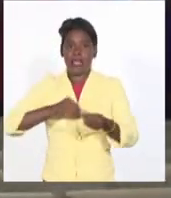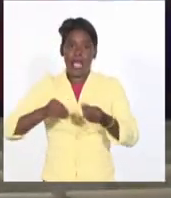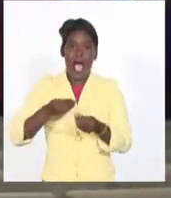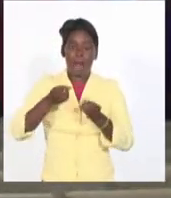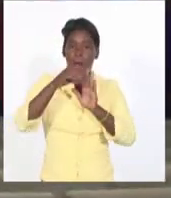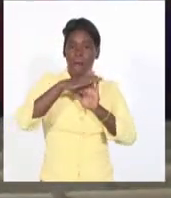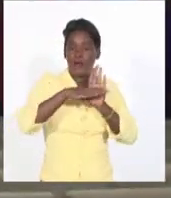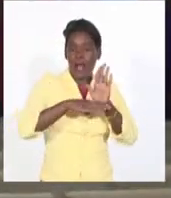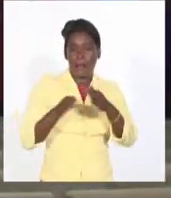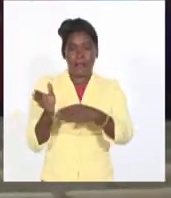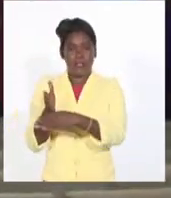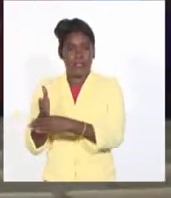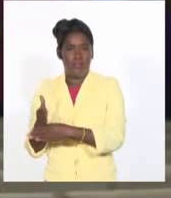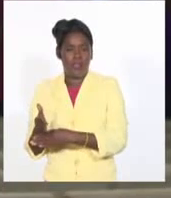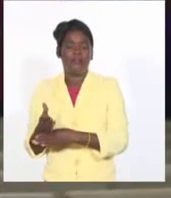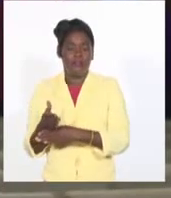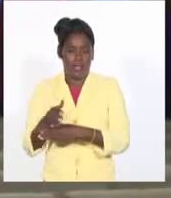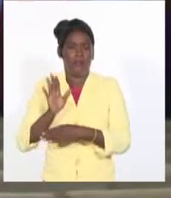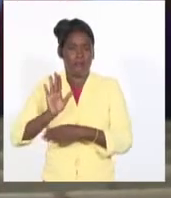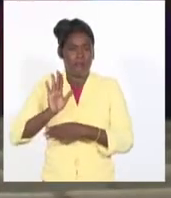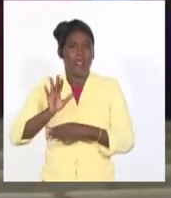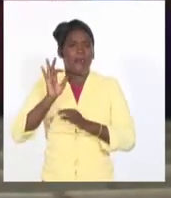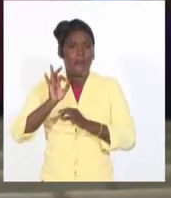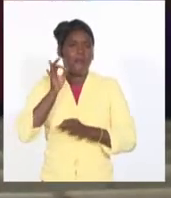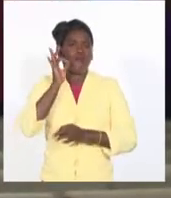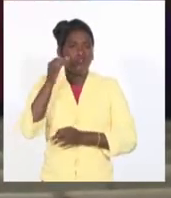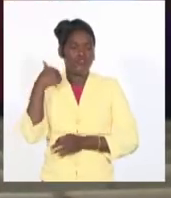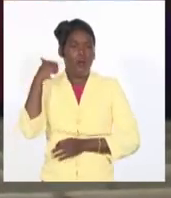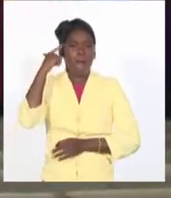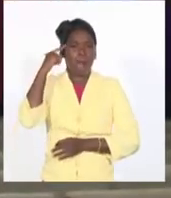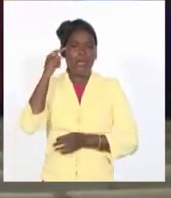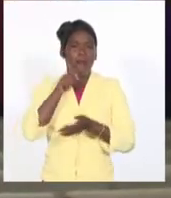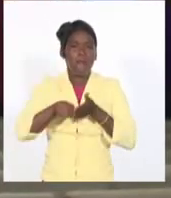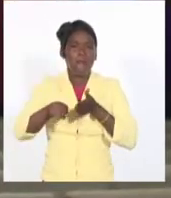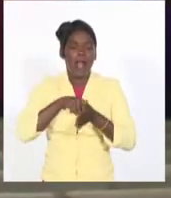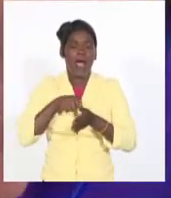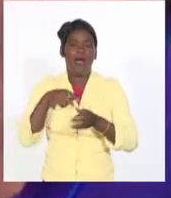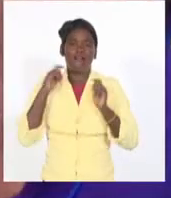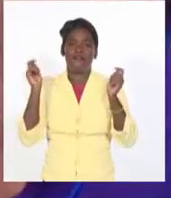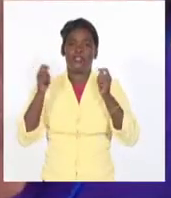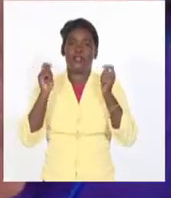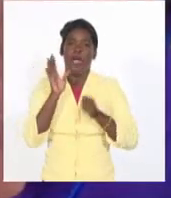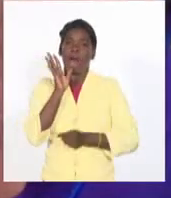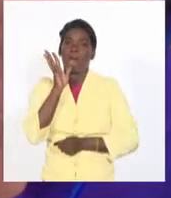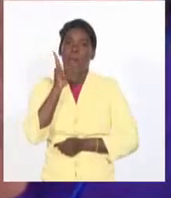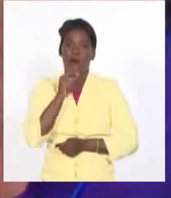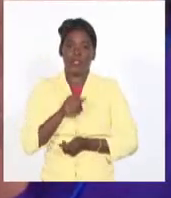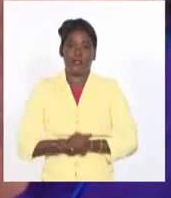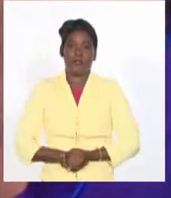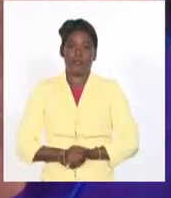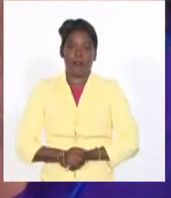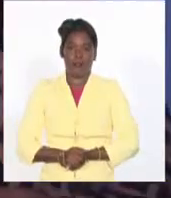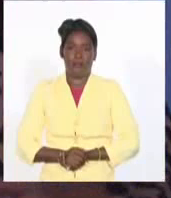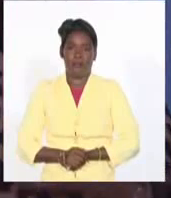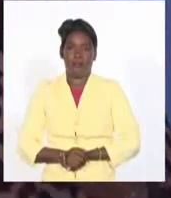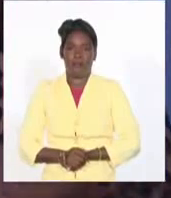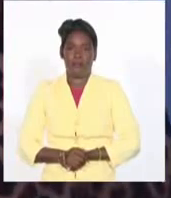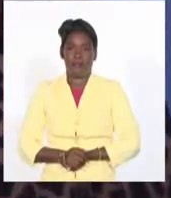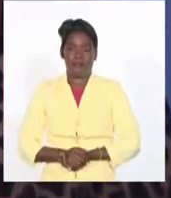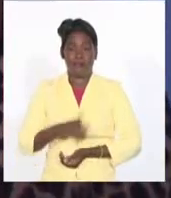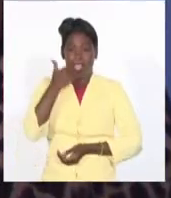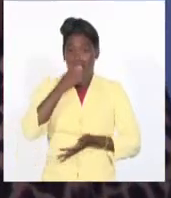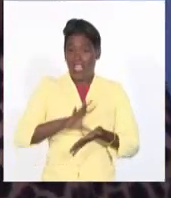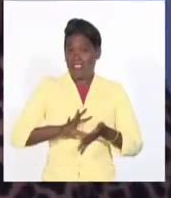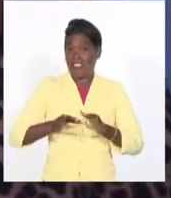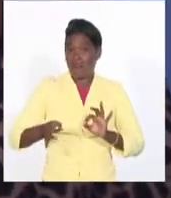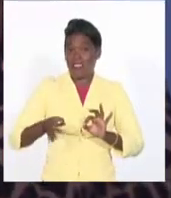hace habitual, sino también que se convierta en un festival multimedia. Con el anuncio de Artemisa como próxima sede